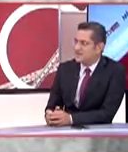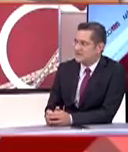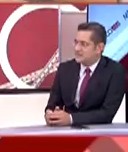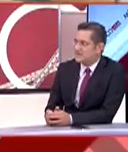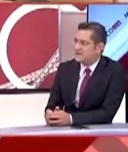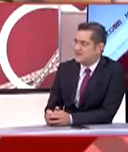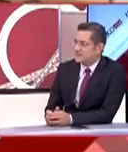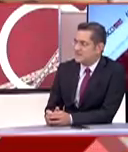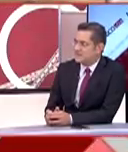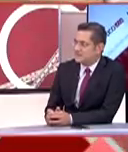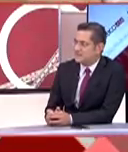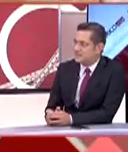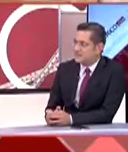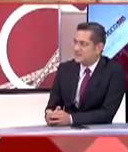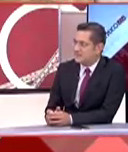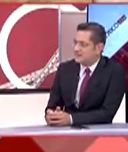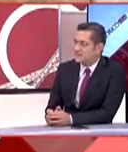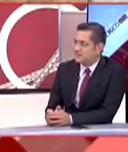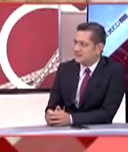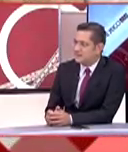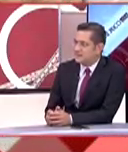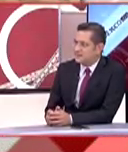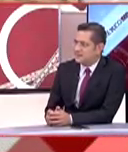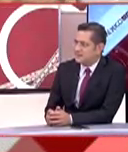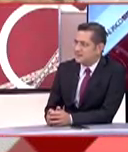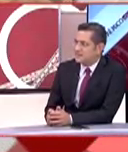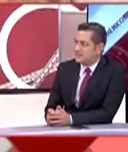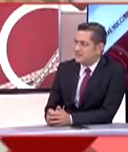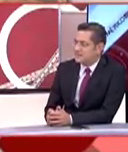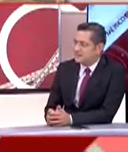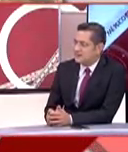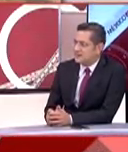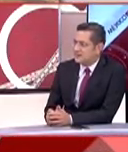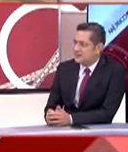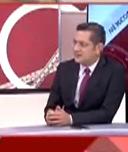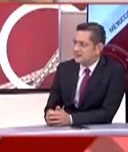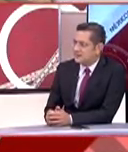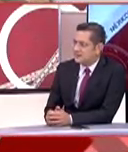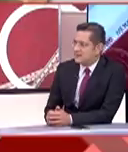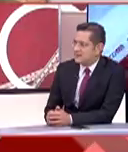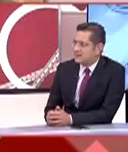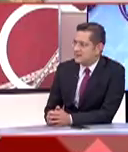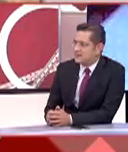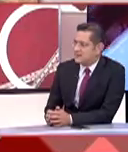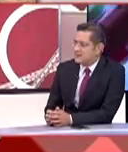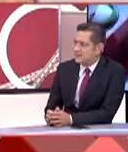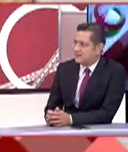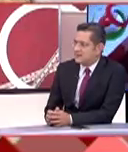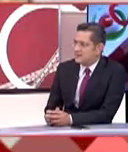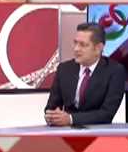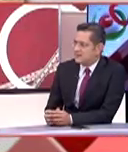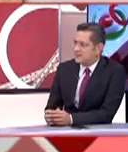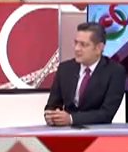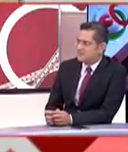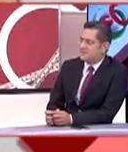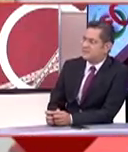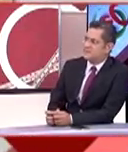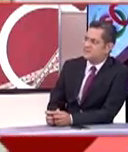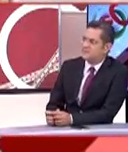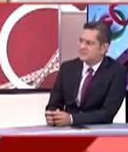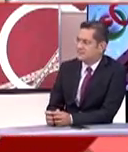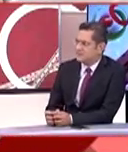los comanches y los apaches para utilizarlos, para atacar, por ejemplo, a los españoles, y recupera citas y lecturas